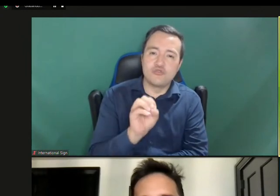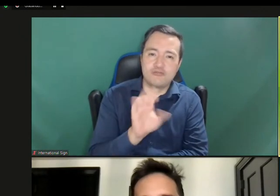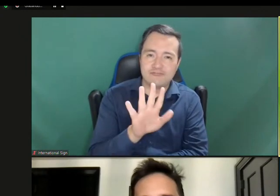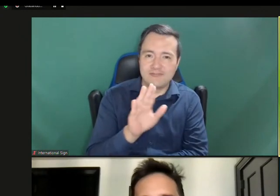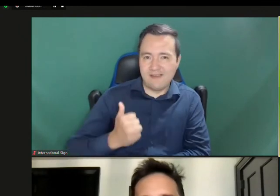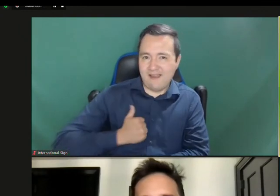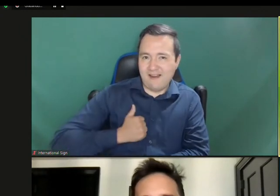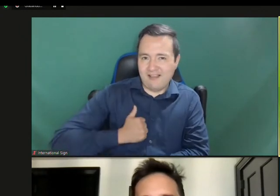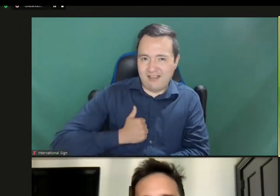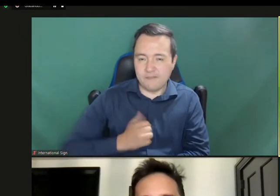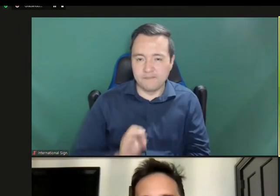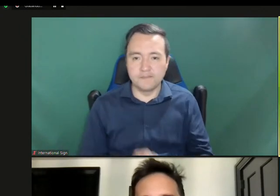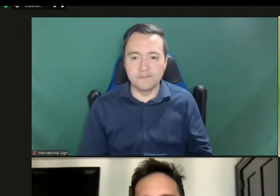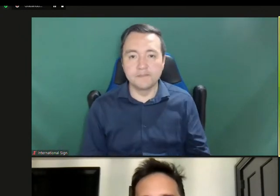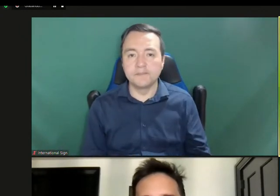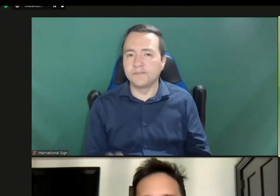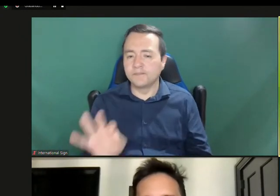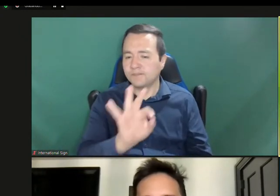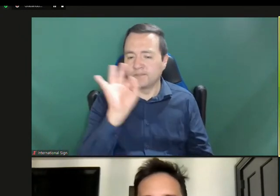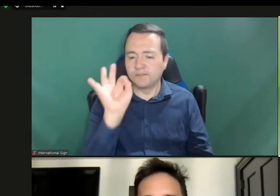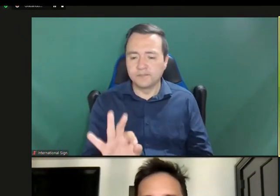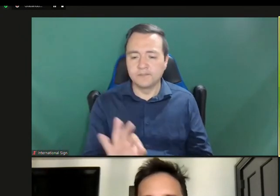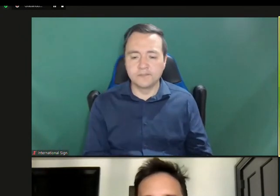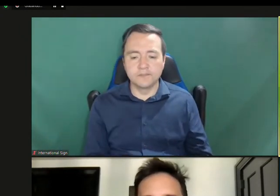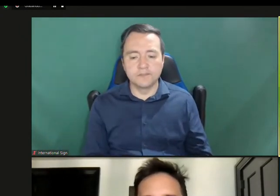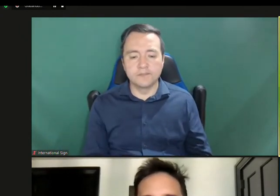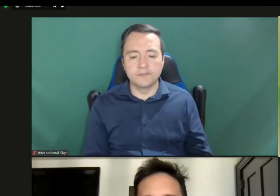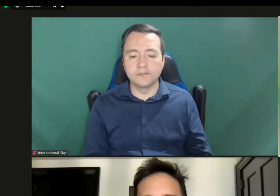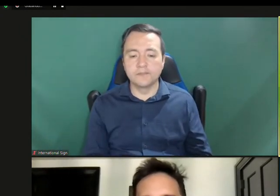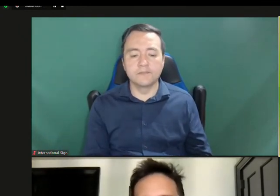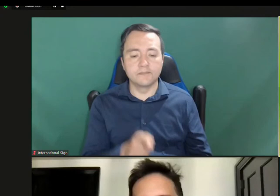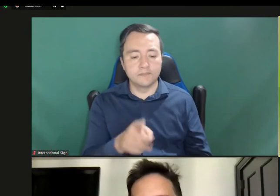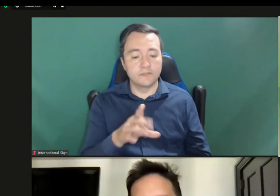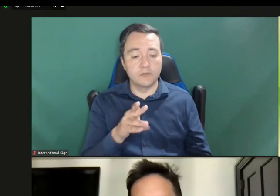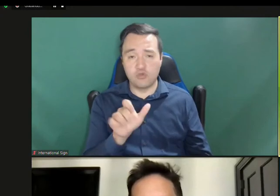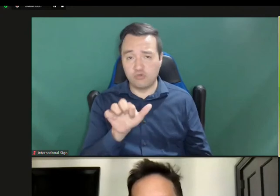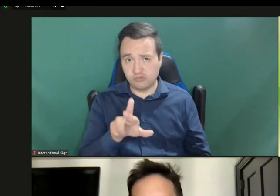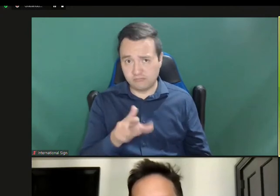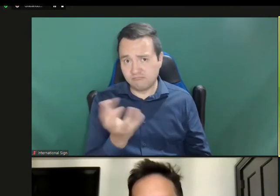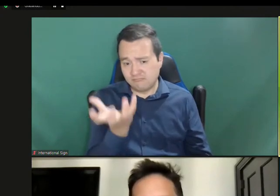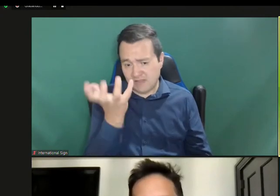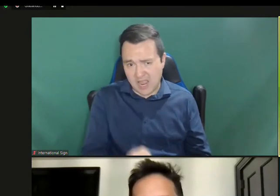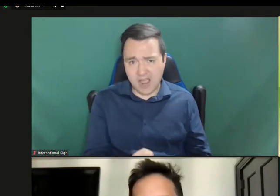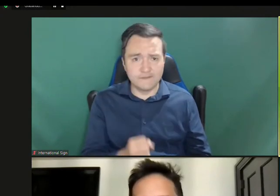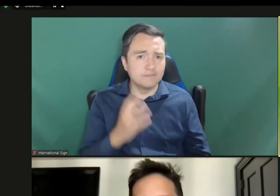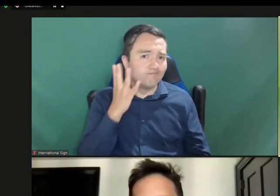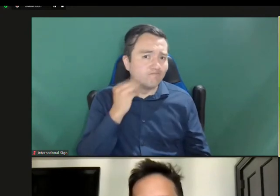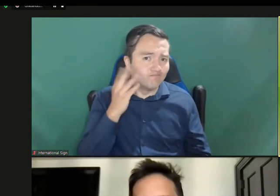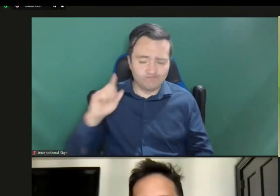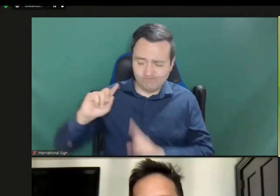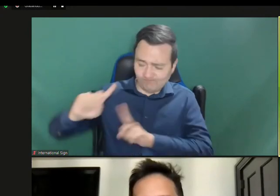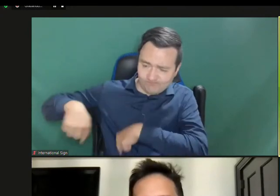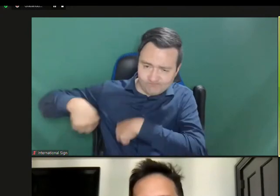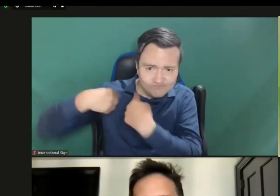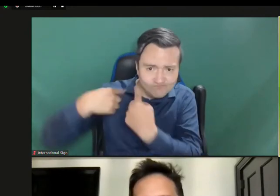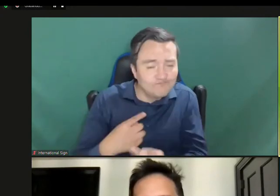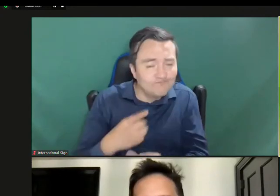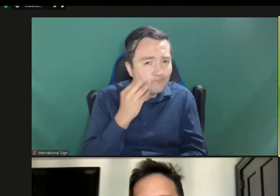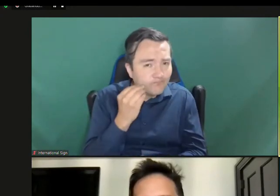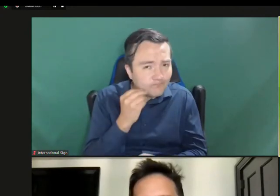para buscar a oscar tú tienes una amplia experiencia en latinoamérica y has visto y